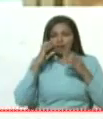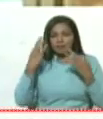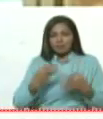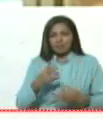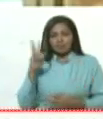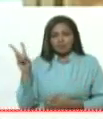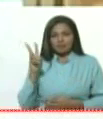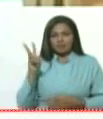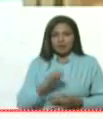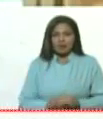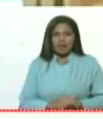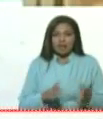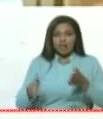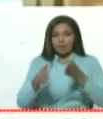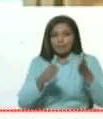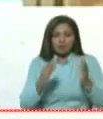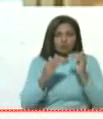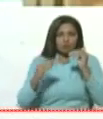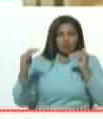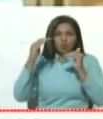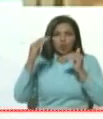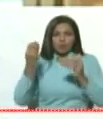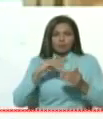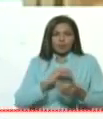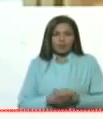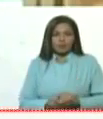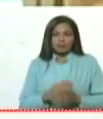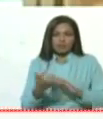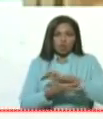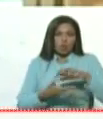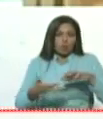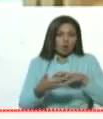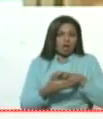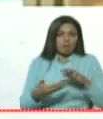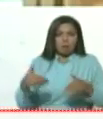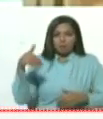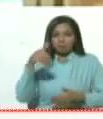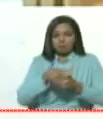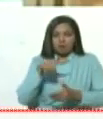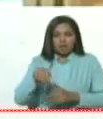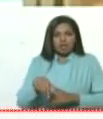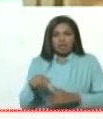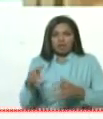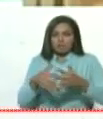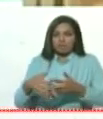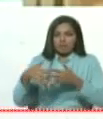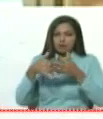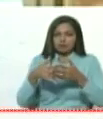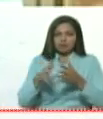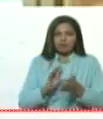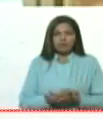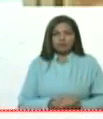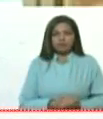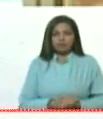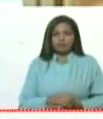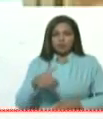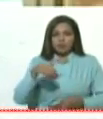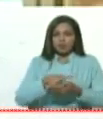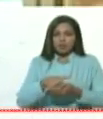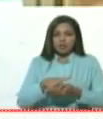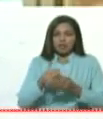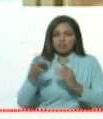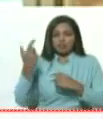Venezuela. El camino de la superación de los problemas, sin intervencionismo imperialista, sin intervencionismo